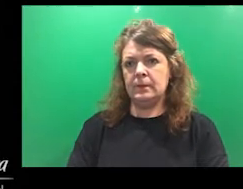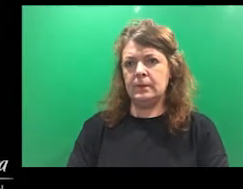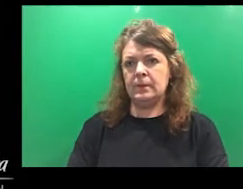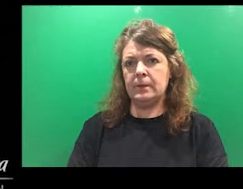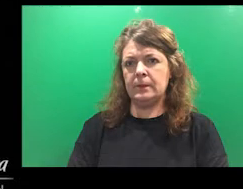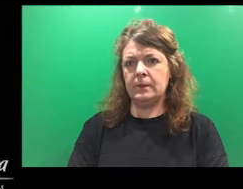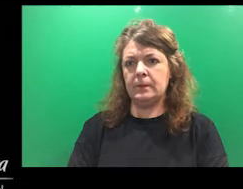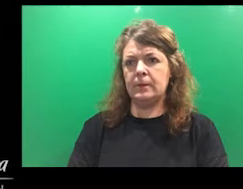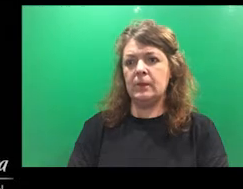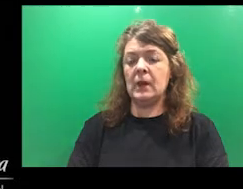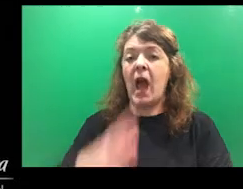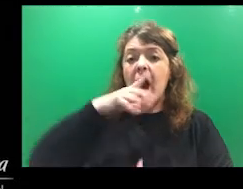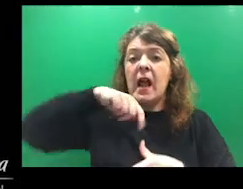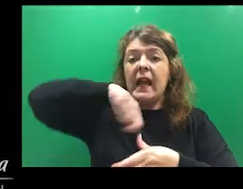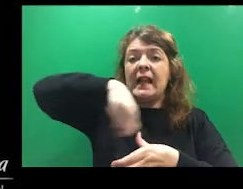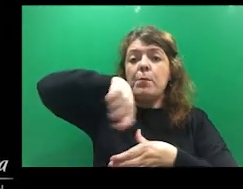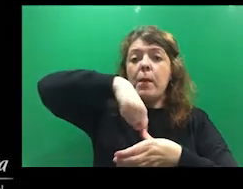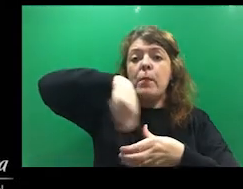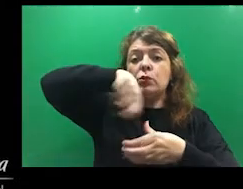Vale.